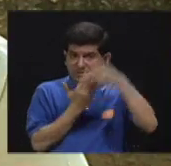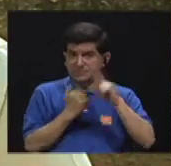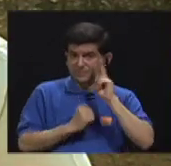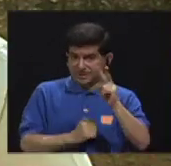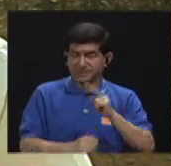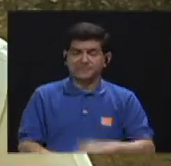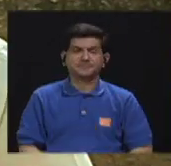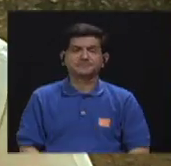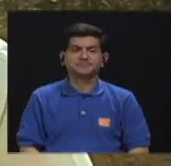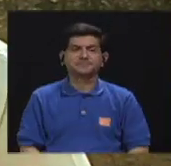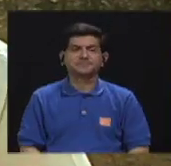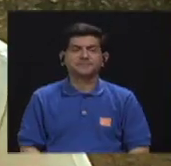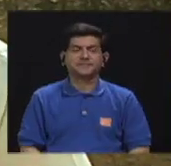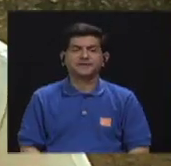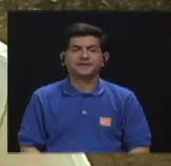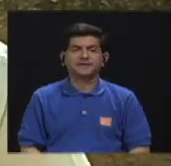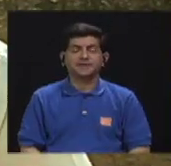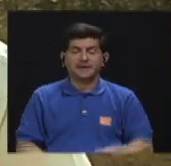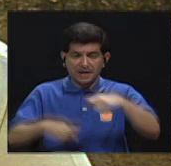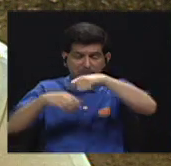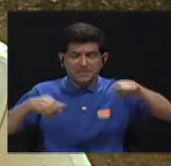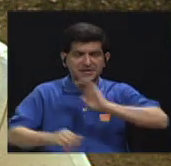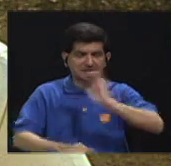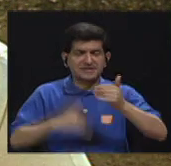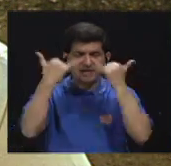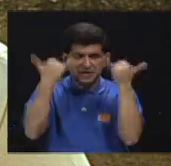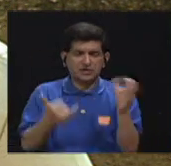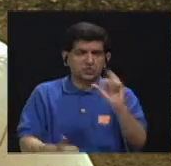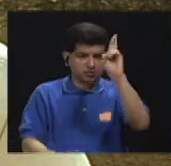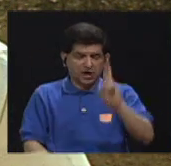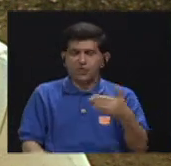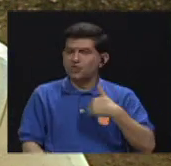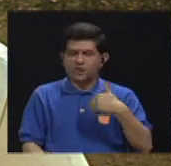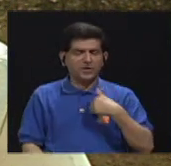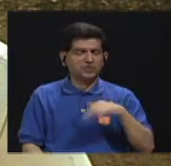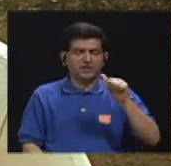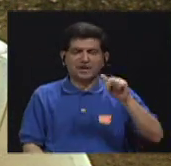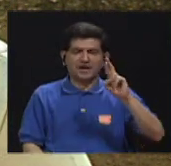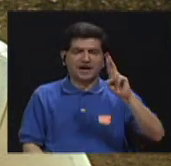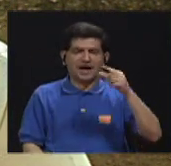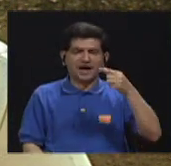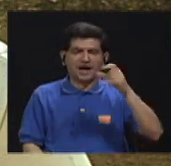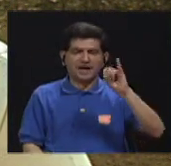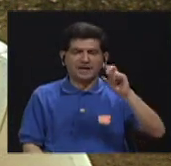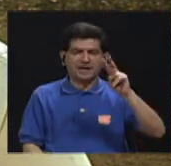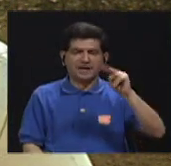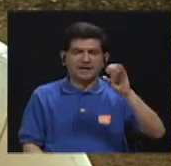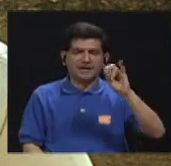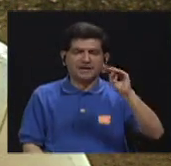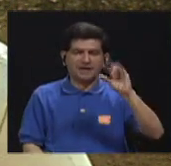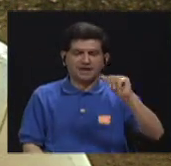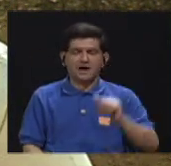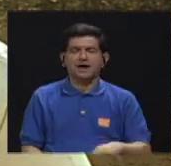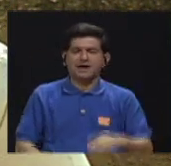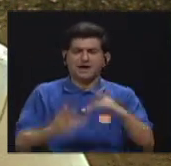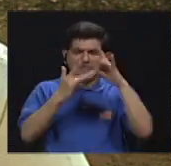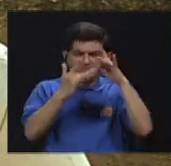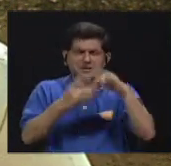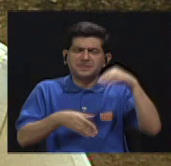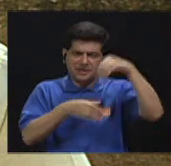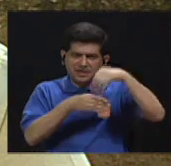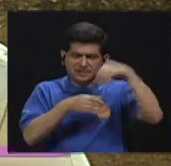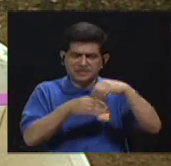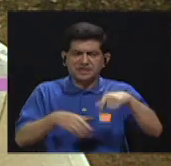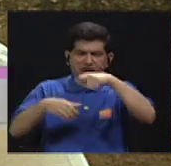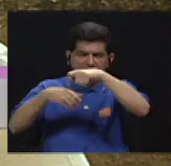Claro. Las pastas dentales infantiles que hay actualmente en Costa Rica no tienen arginina. La arginina pues está principalmente en compuestos